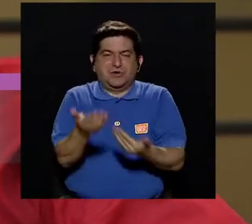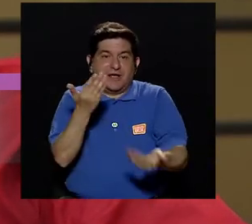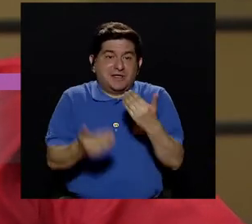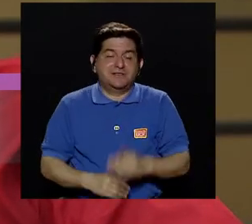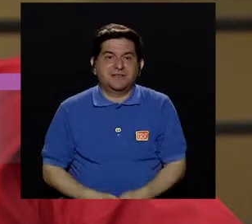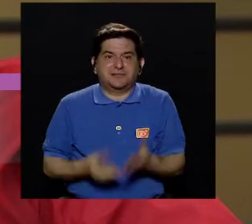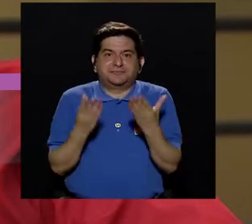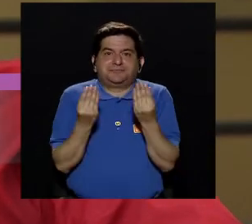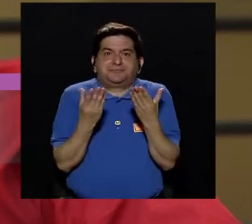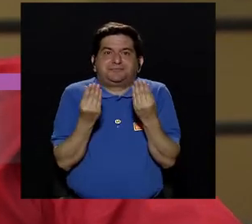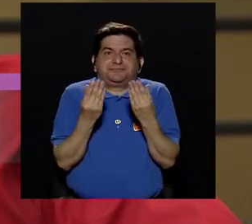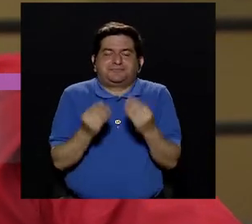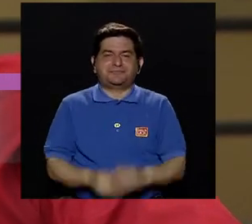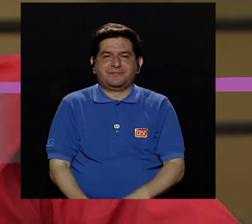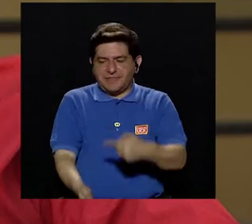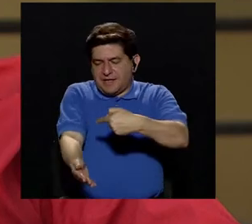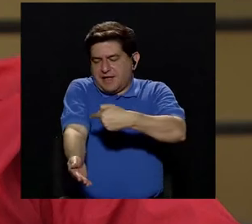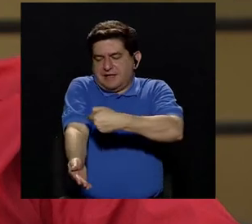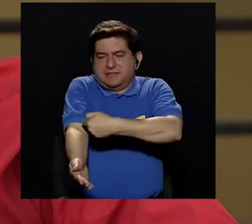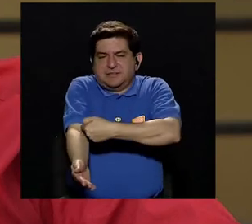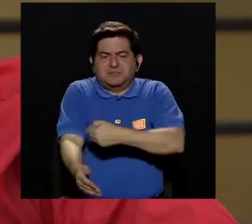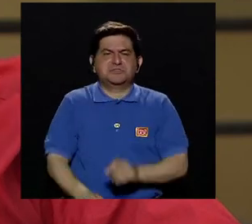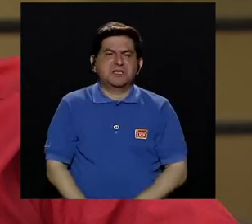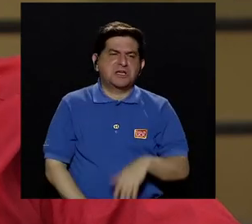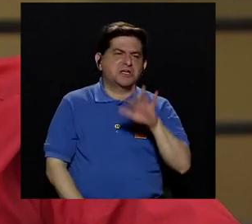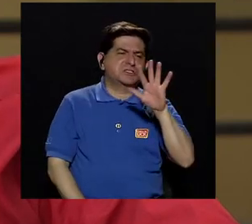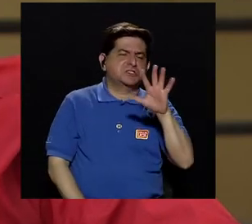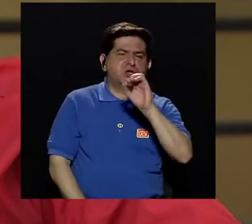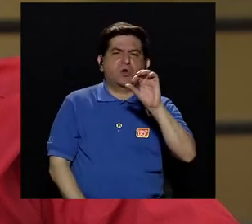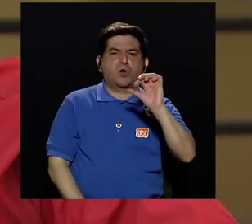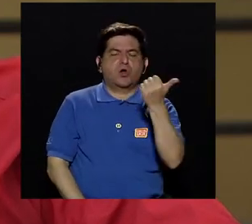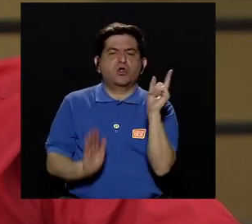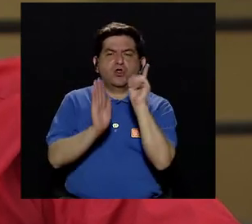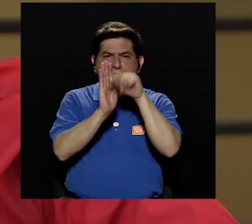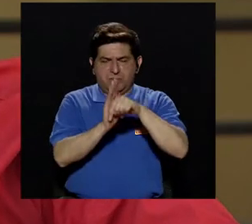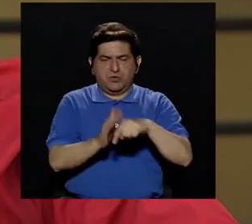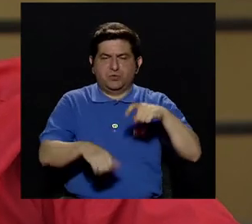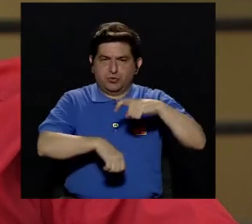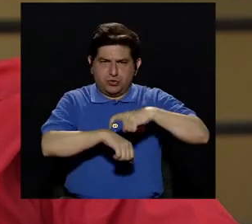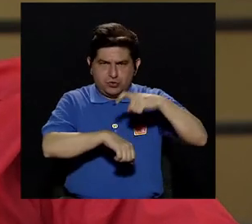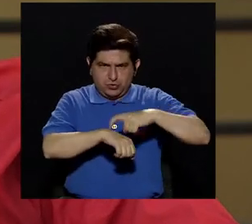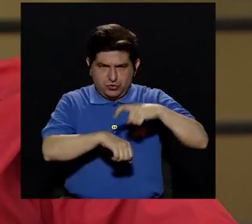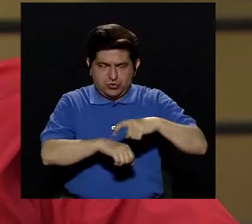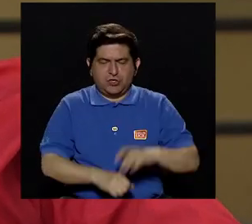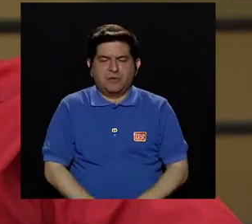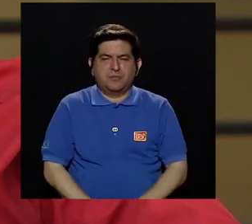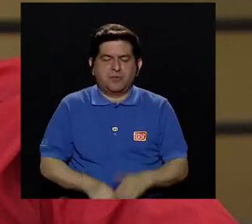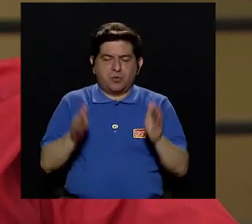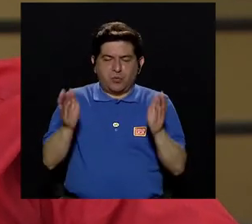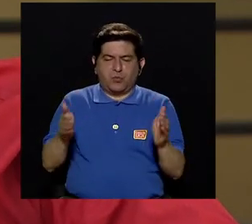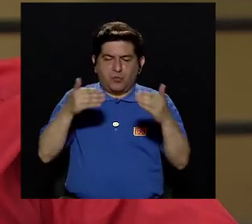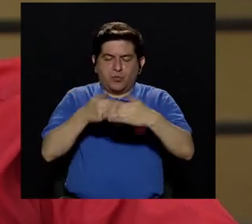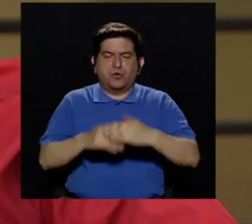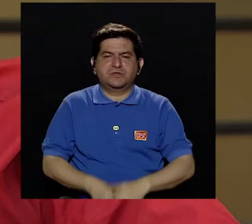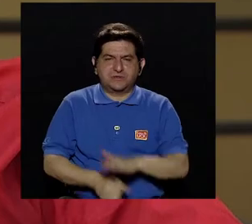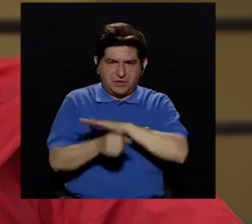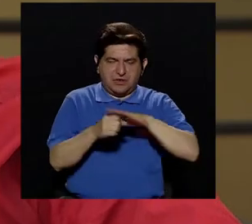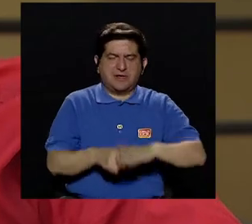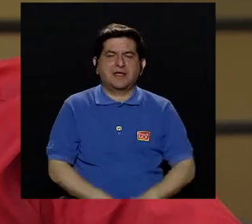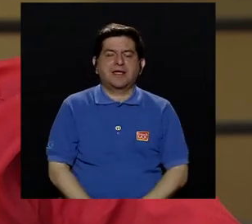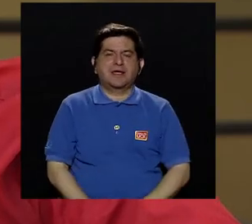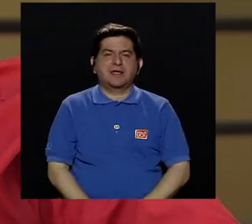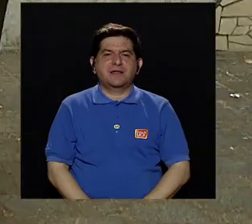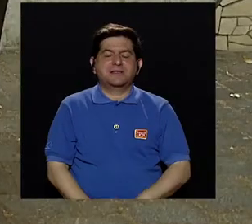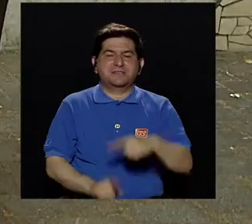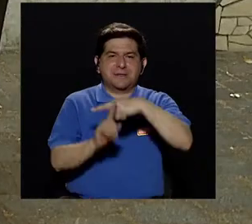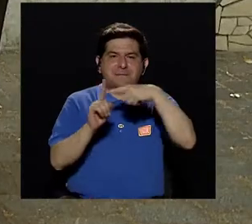da un poquito más de susto, pero ya la punzadita simplemente toma de 5 a 10 minutos. Ese es el tiempo que nos toma llenar la bolsita de sangre, que es medio